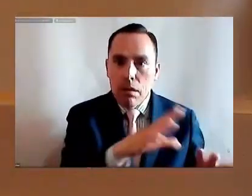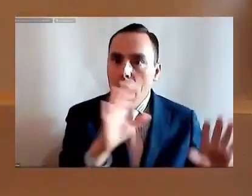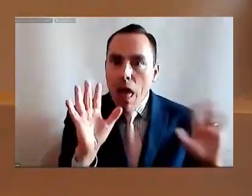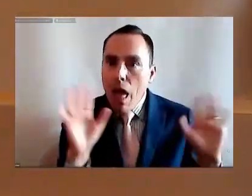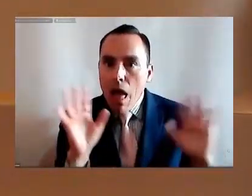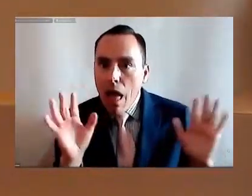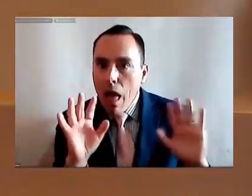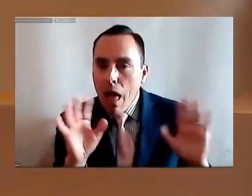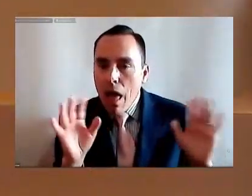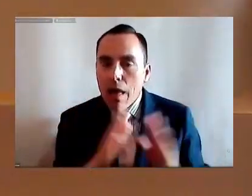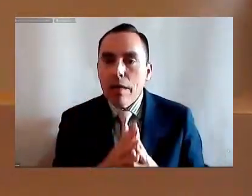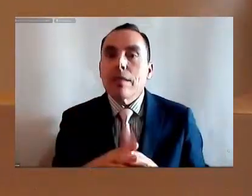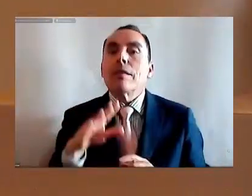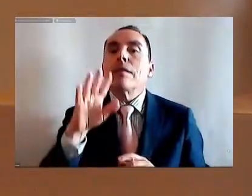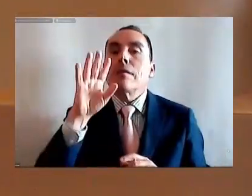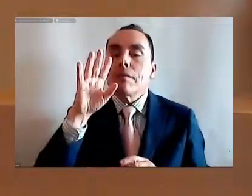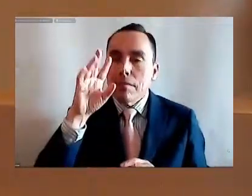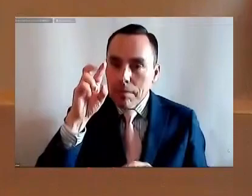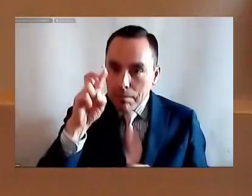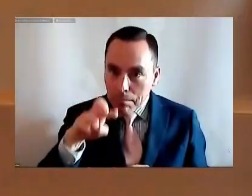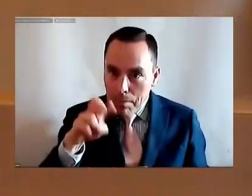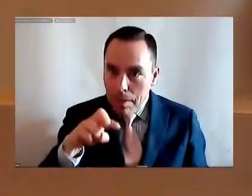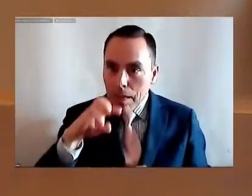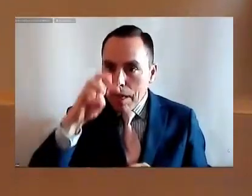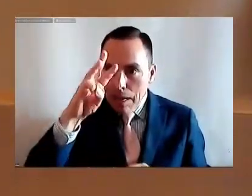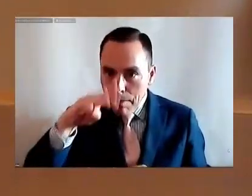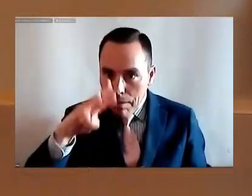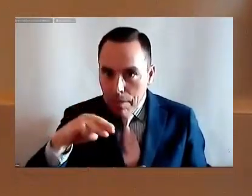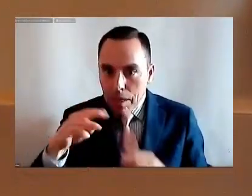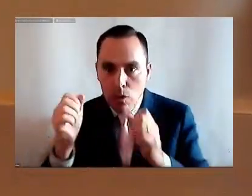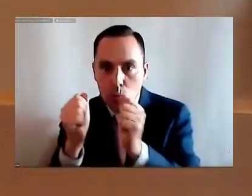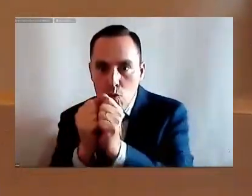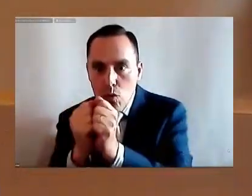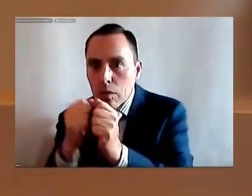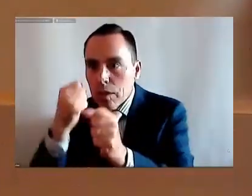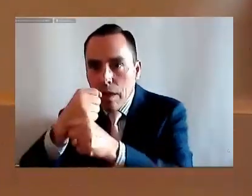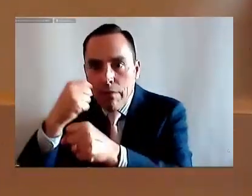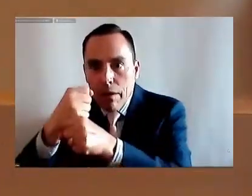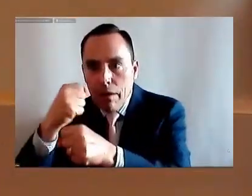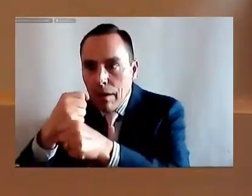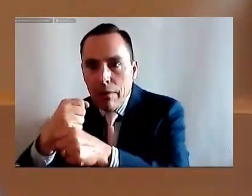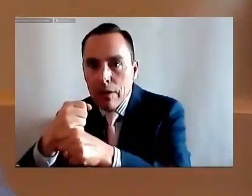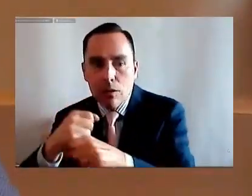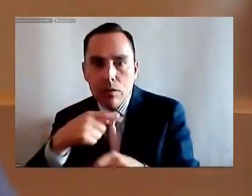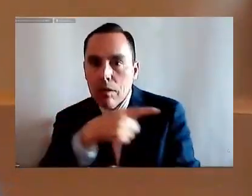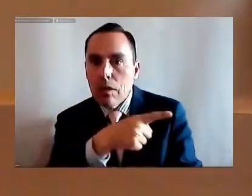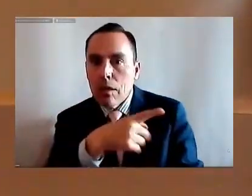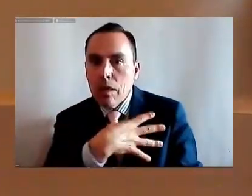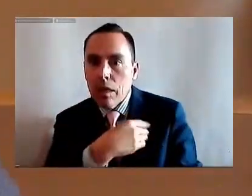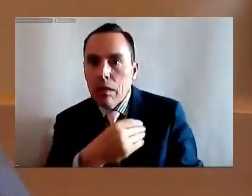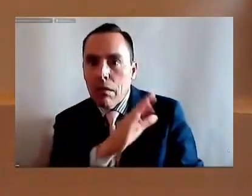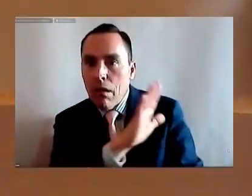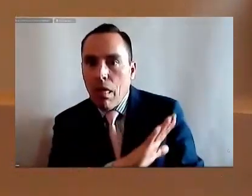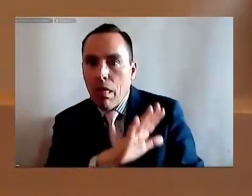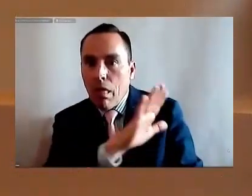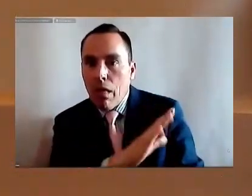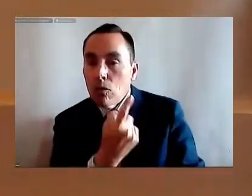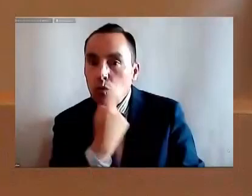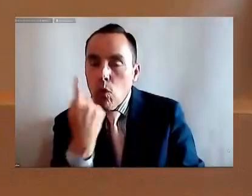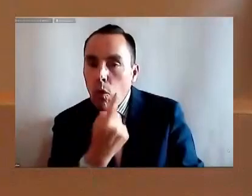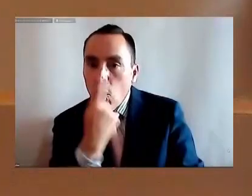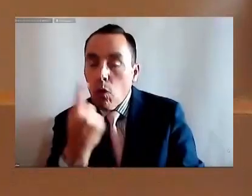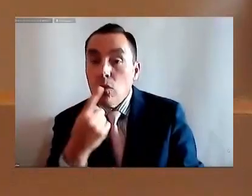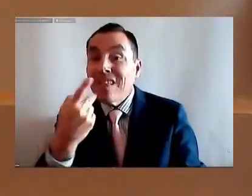la primera revolución industrial la mujer trabajaba a la par con el hombre. El caso británico, que es la única parte donde hubo